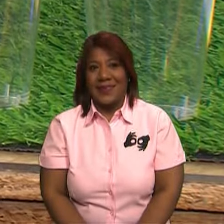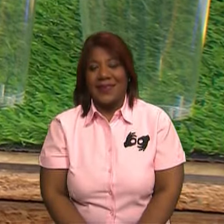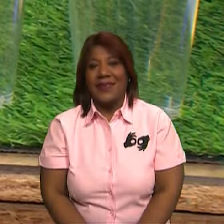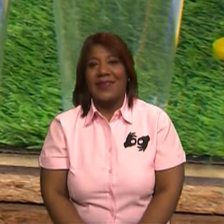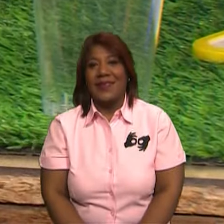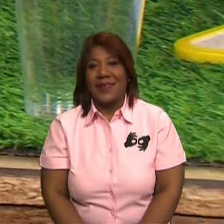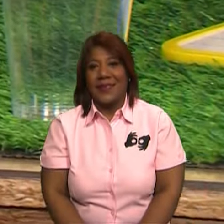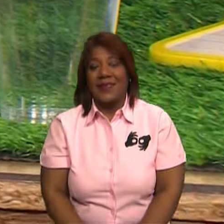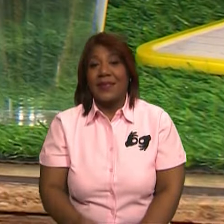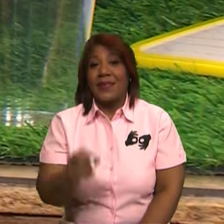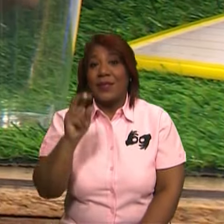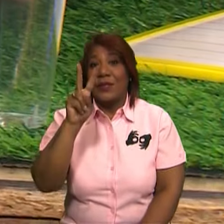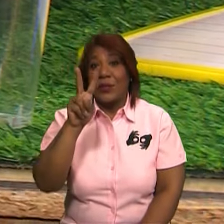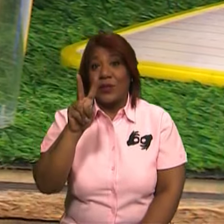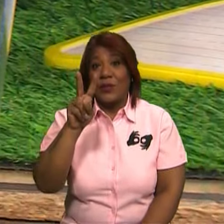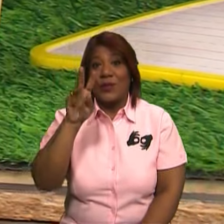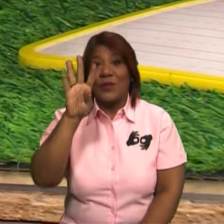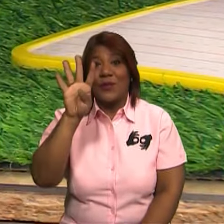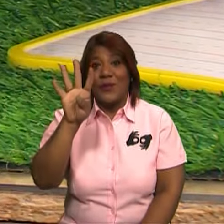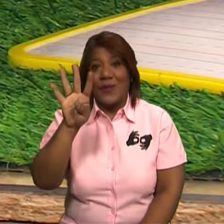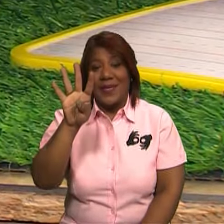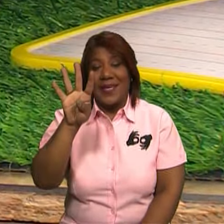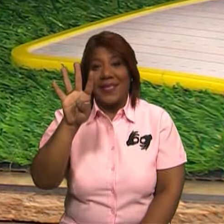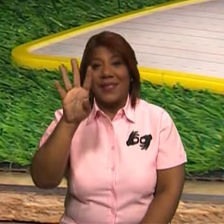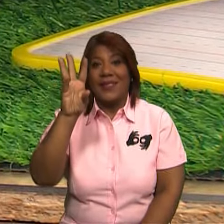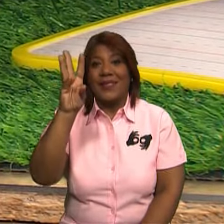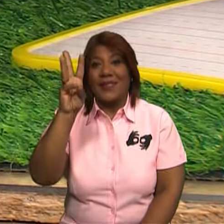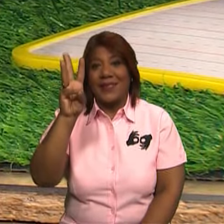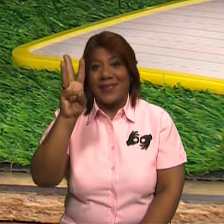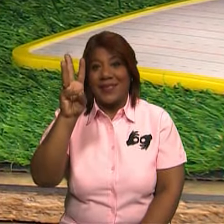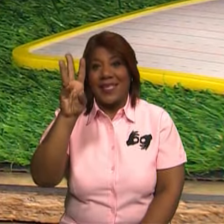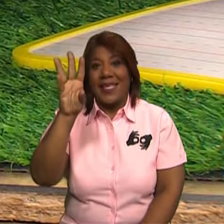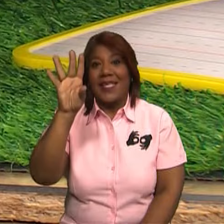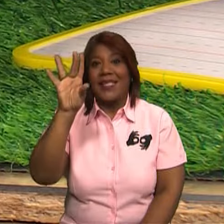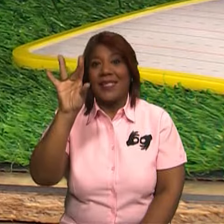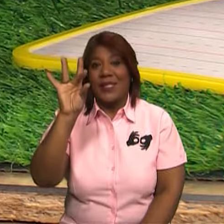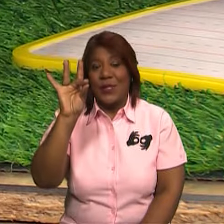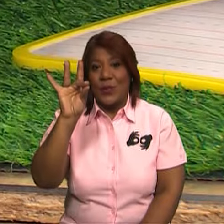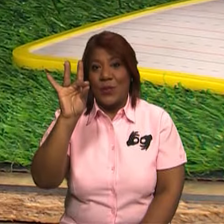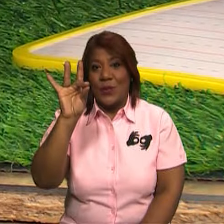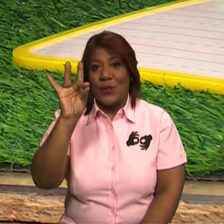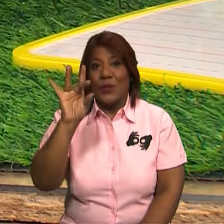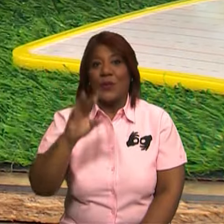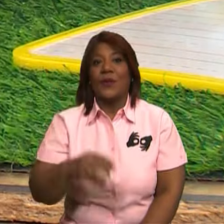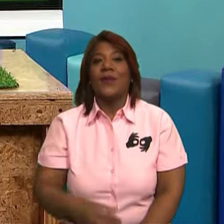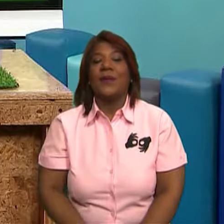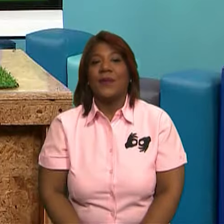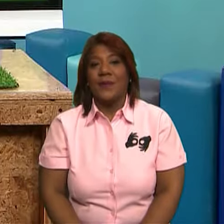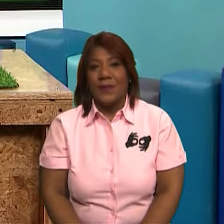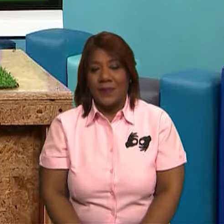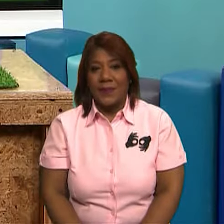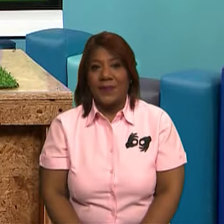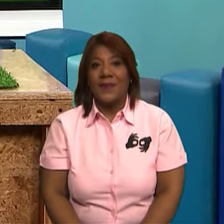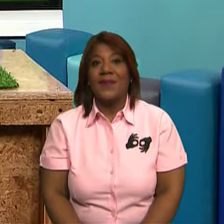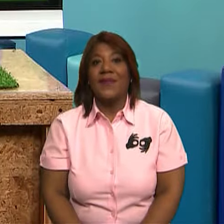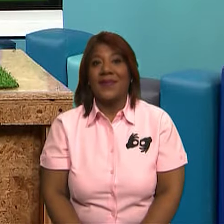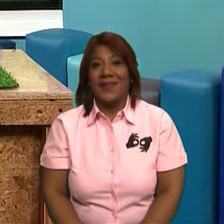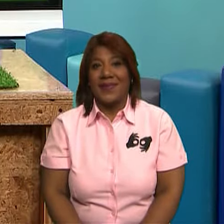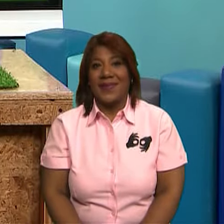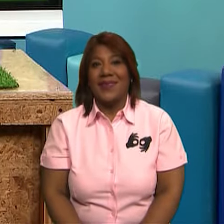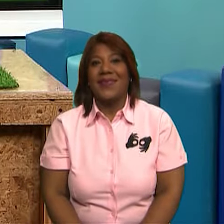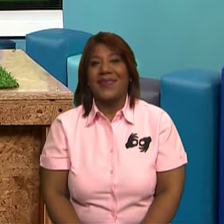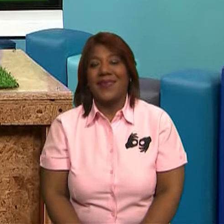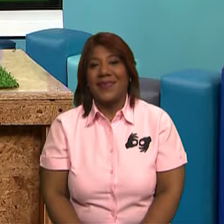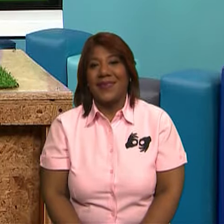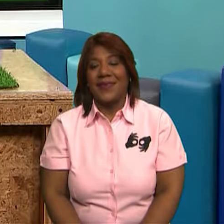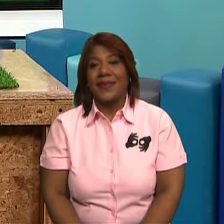contando, contando. Vamos. 2, 4, 6, 8. Seguimos, chicos. Nos falta uno, chicos.